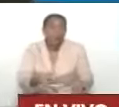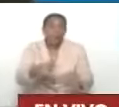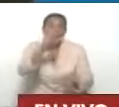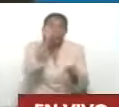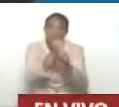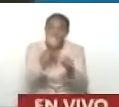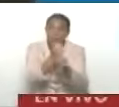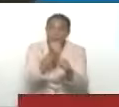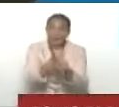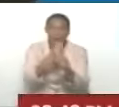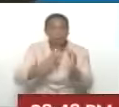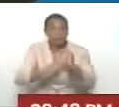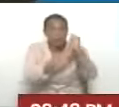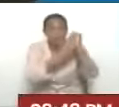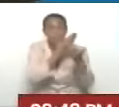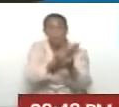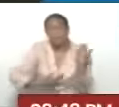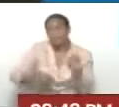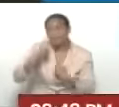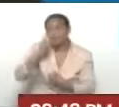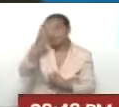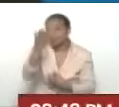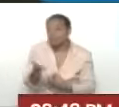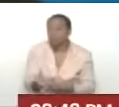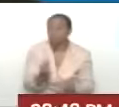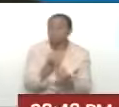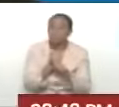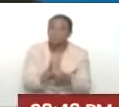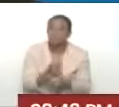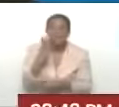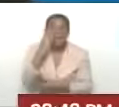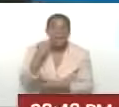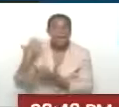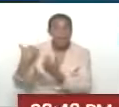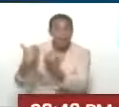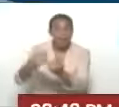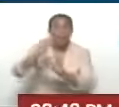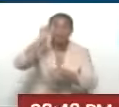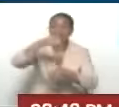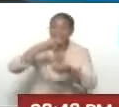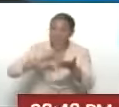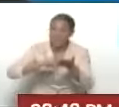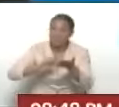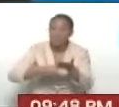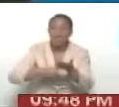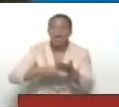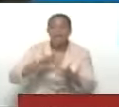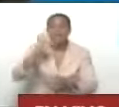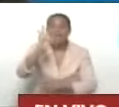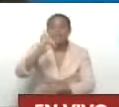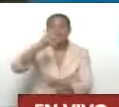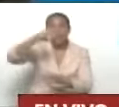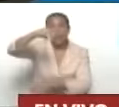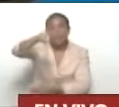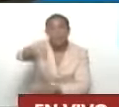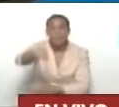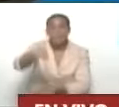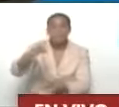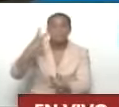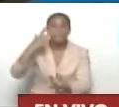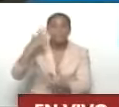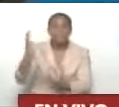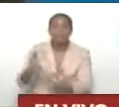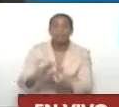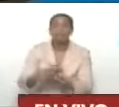gestión encabezada por usted, presidente. Y la esperanza está en la calle y Factor M, en Factor M esta esperanza nosotros